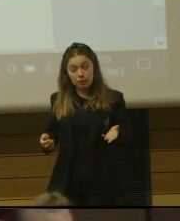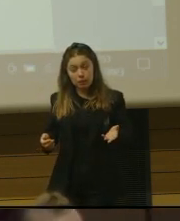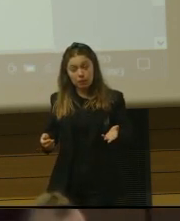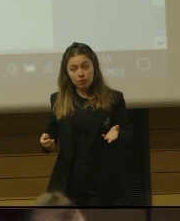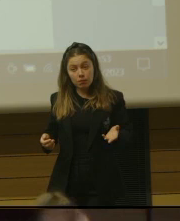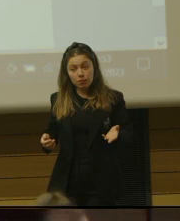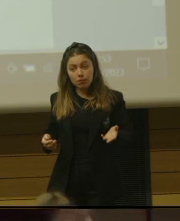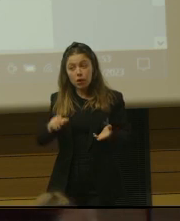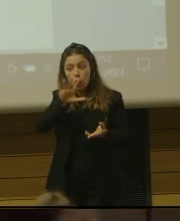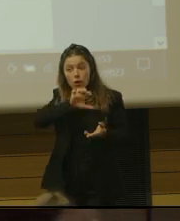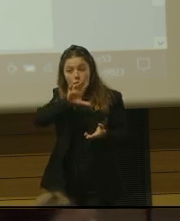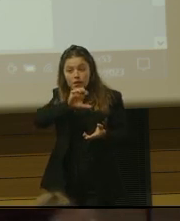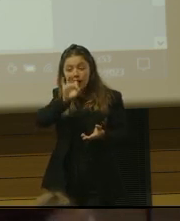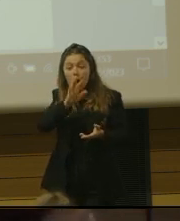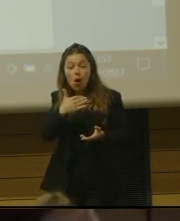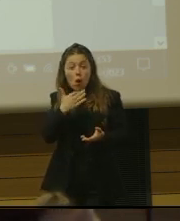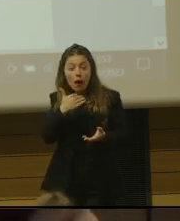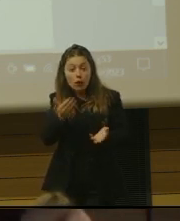alguna curiosidad.